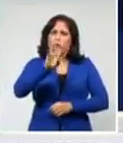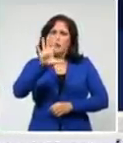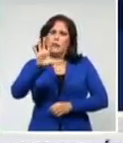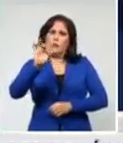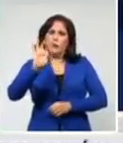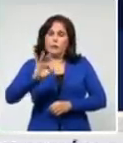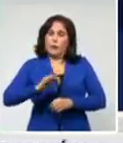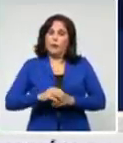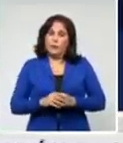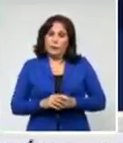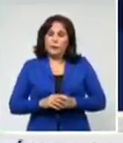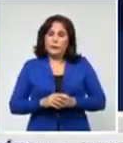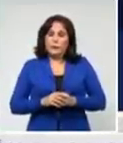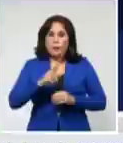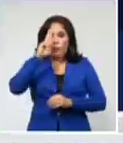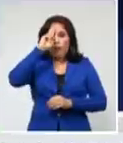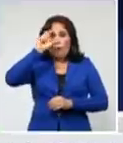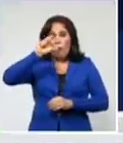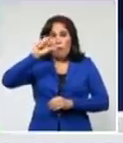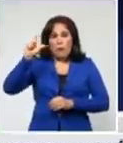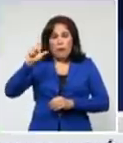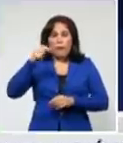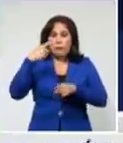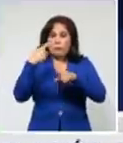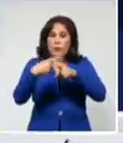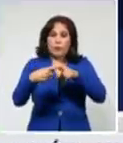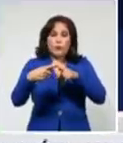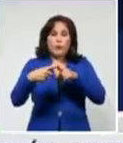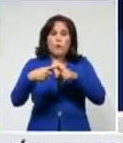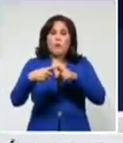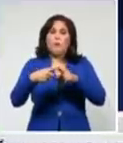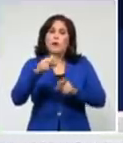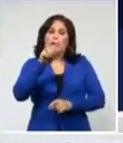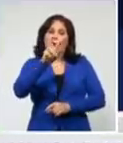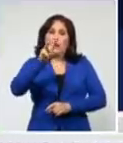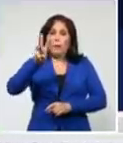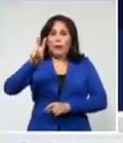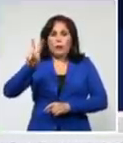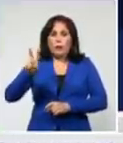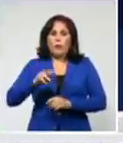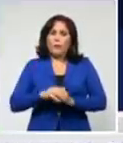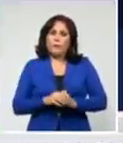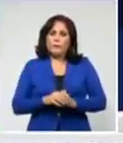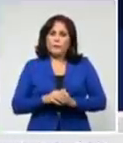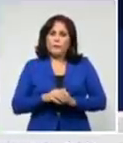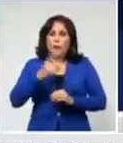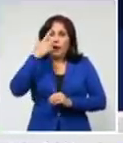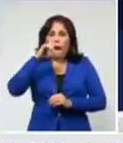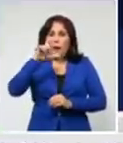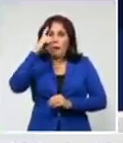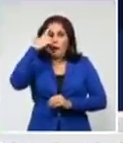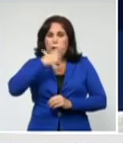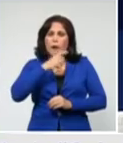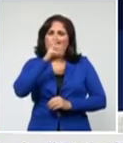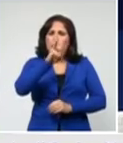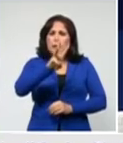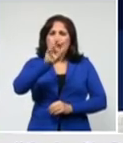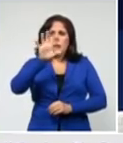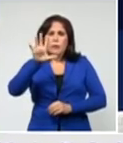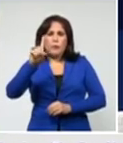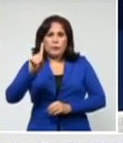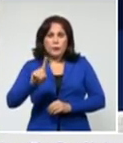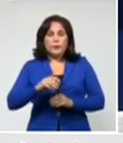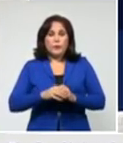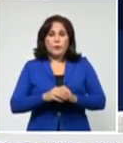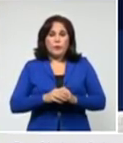358, Hospital Fructuoso Rodríguez, 322, AICA, 351, y el